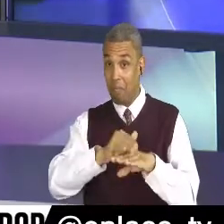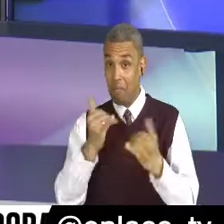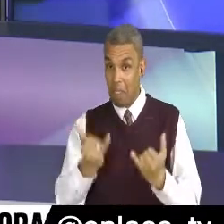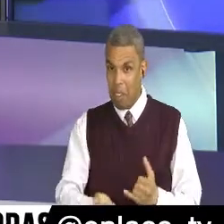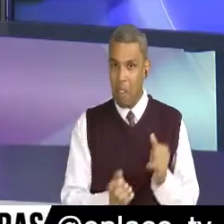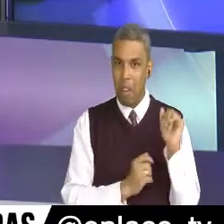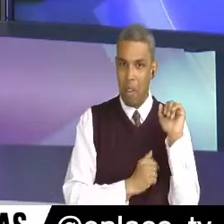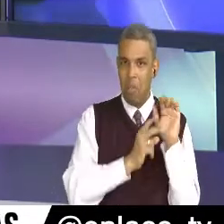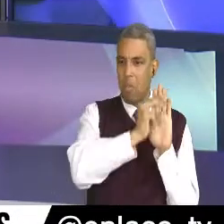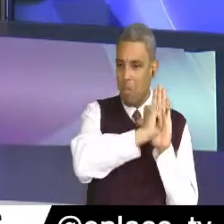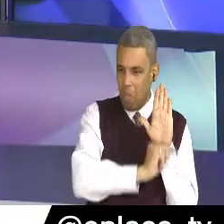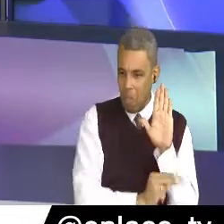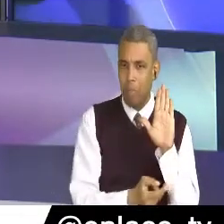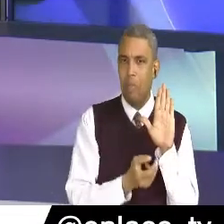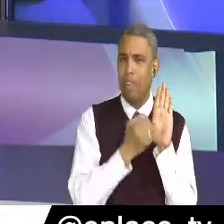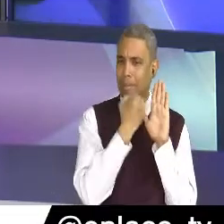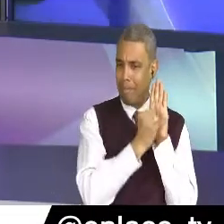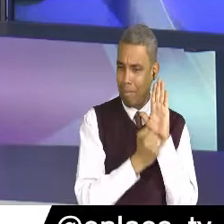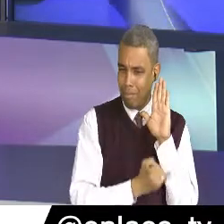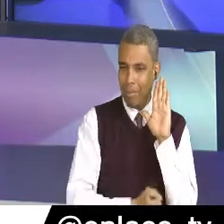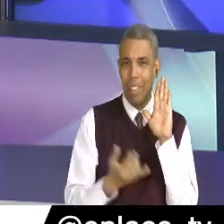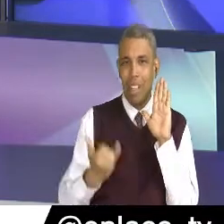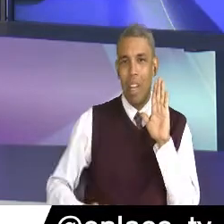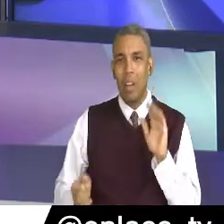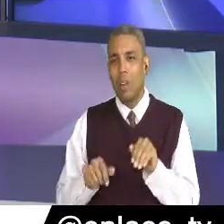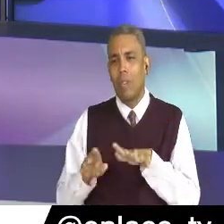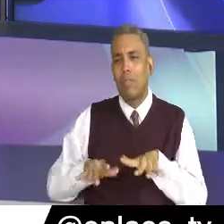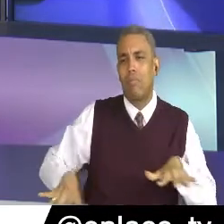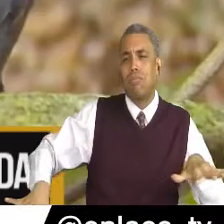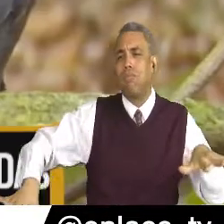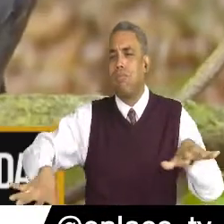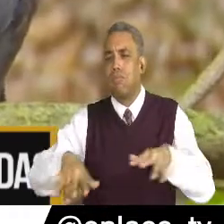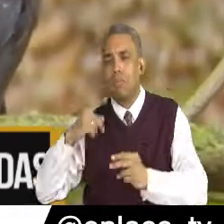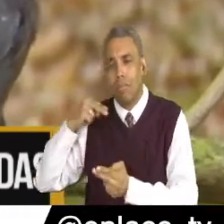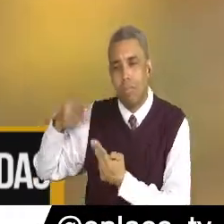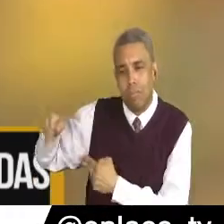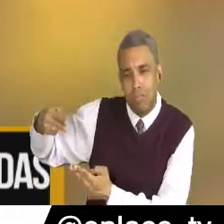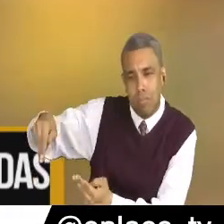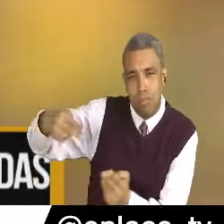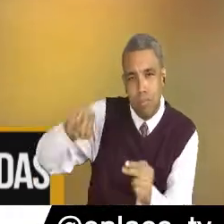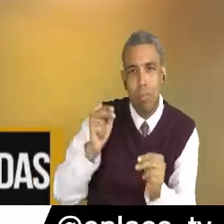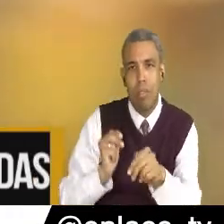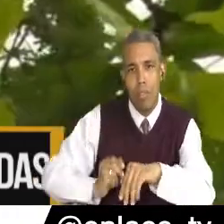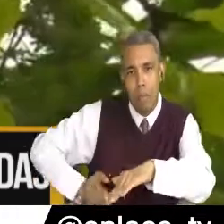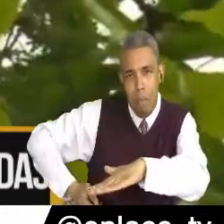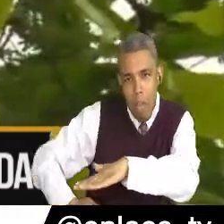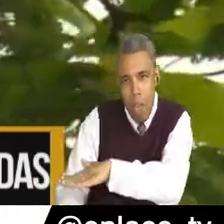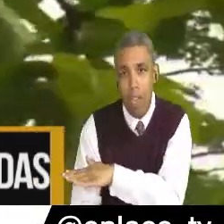actividades como la pesca artesanal, el transporte fluvial y el turismo.